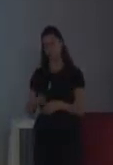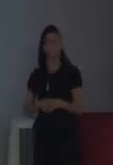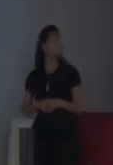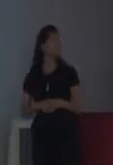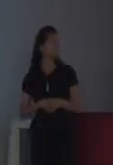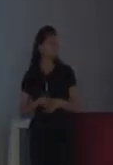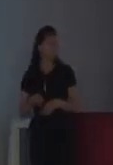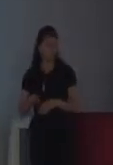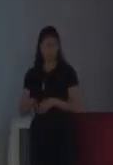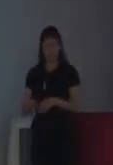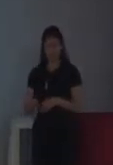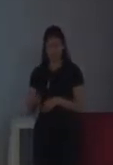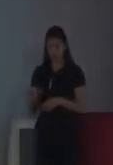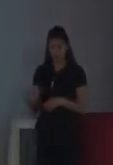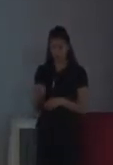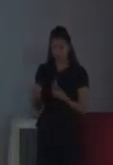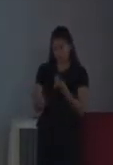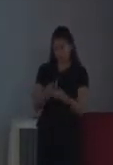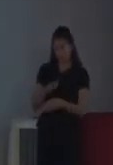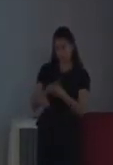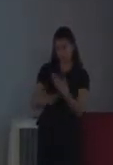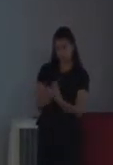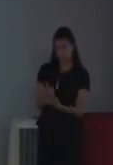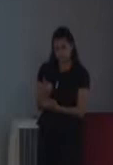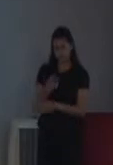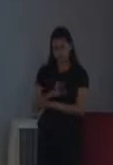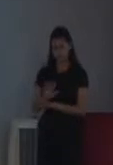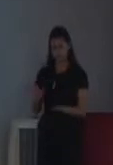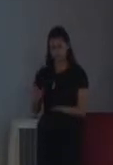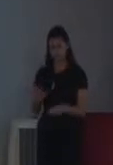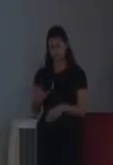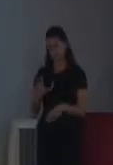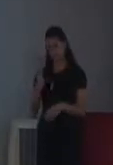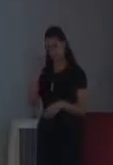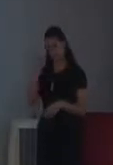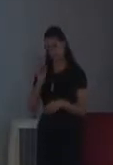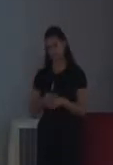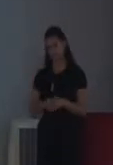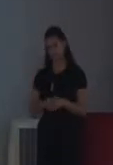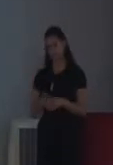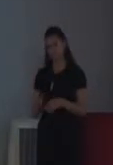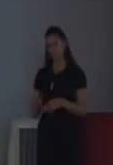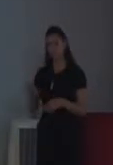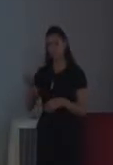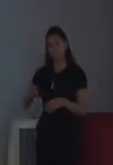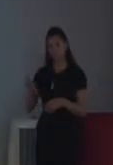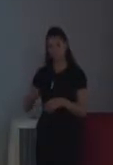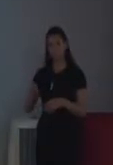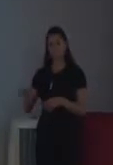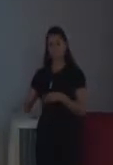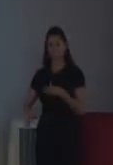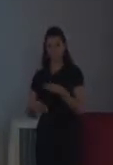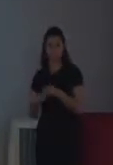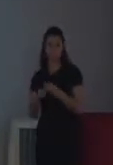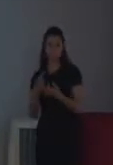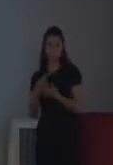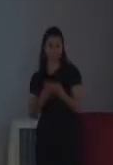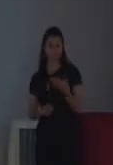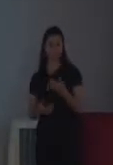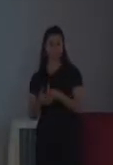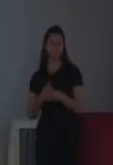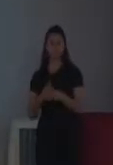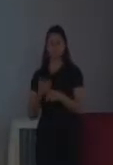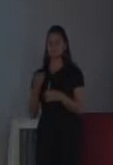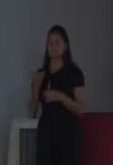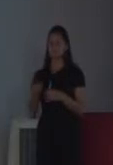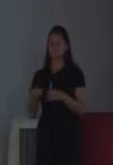Pero no solamente él puede hacerlo todo, ¿sí? Él requiere que a su vez se vaya dando